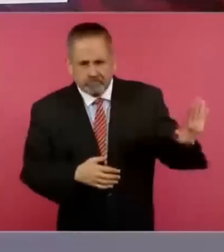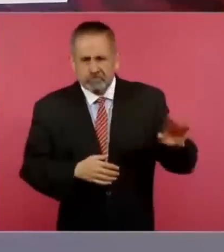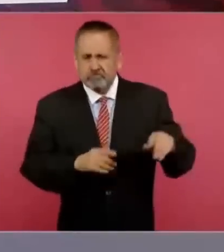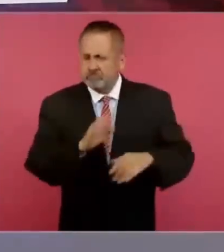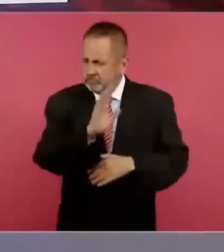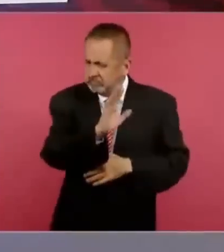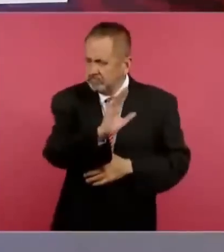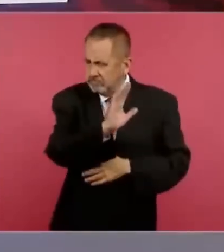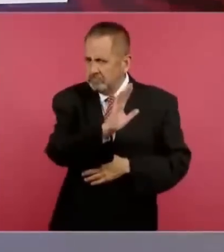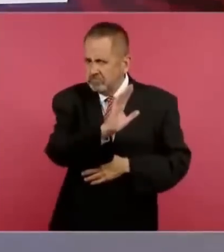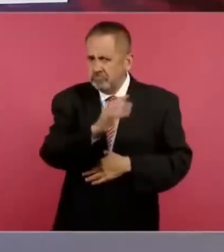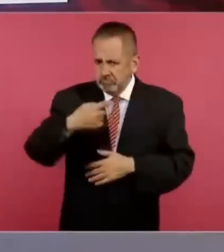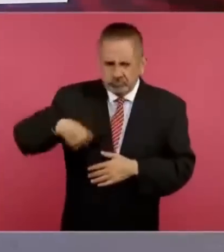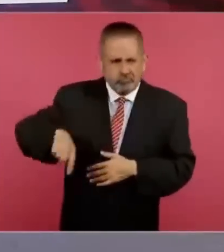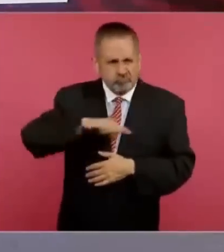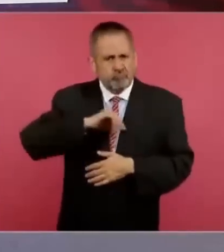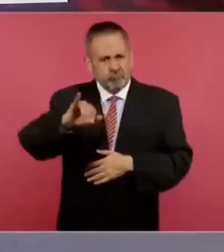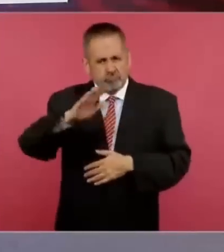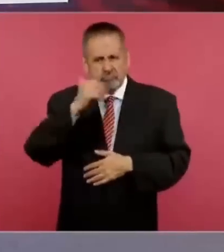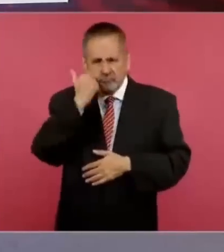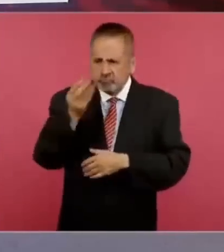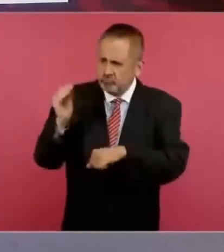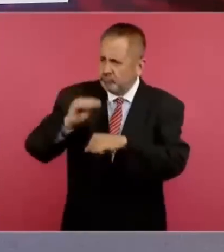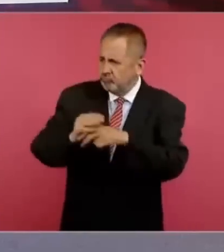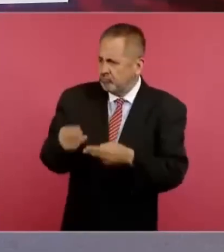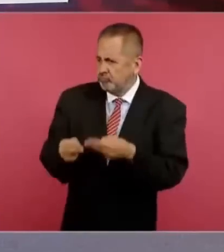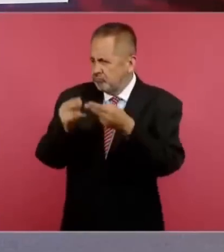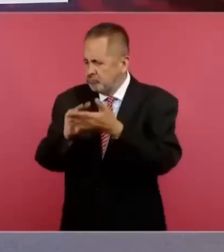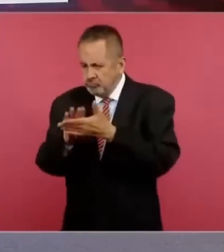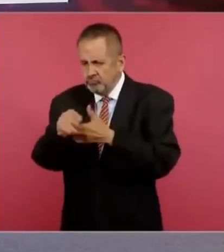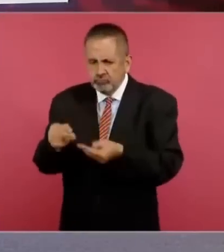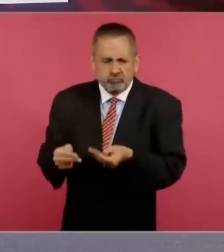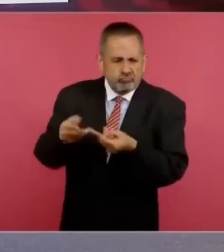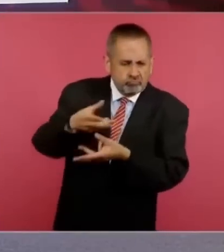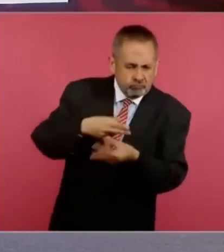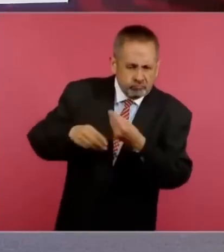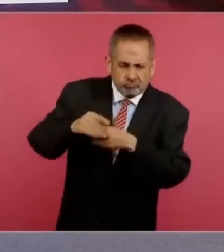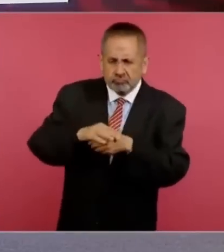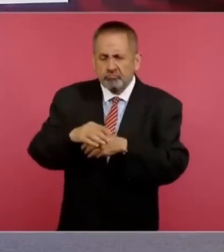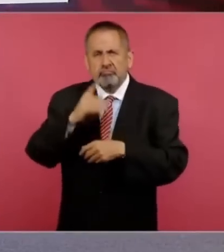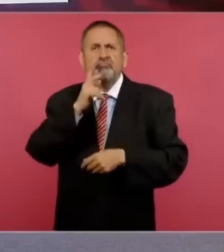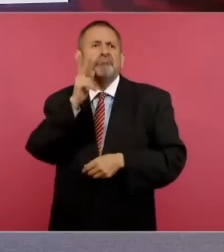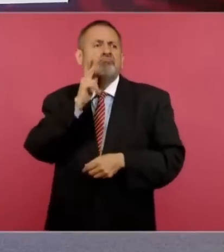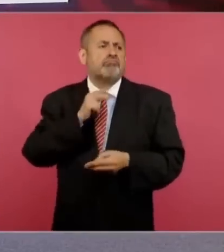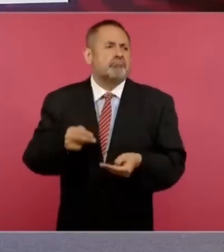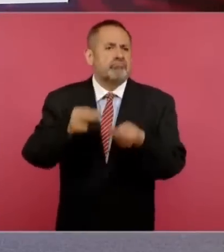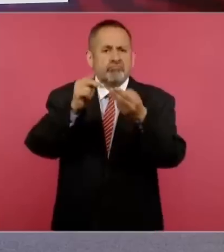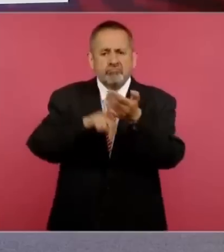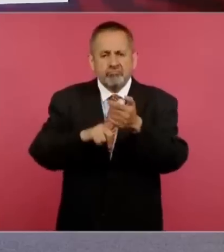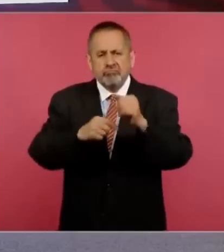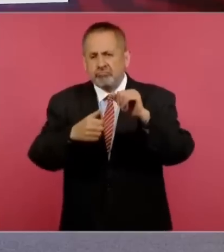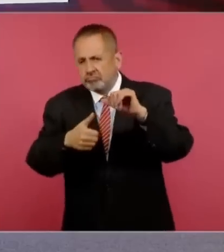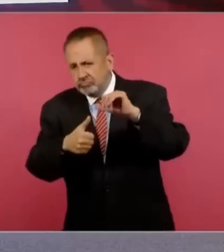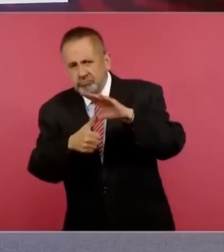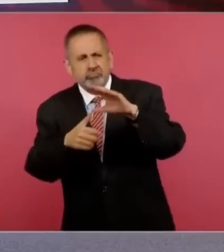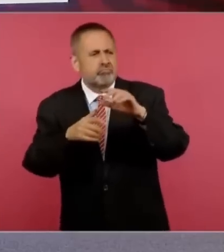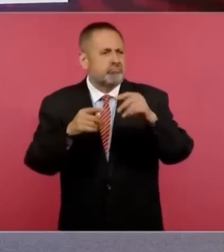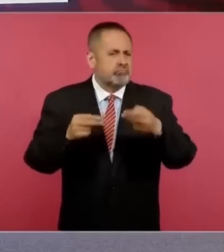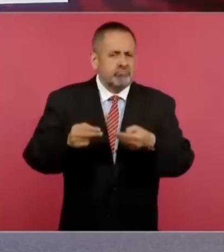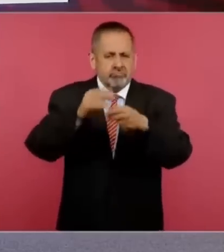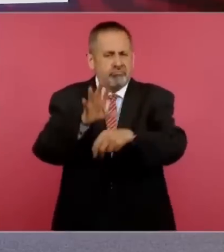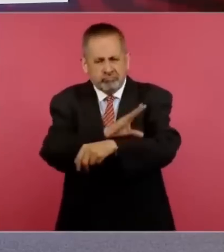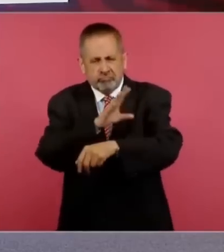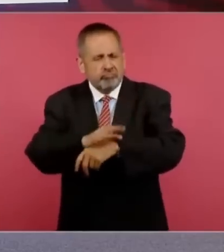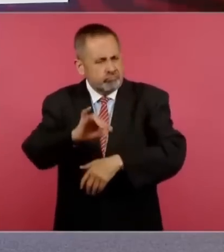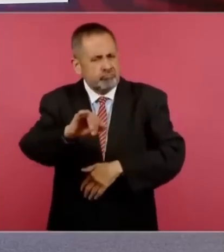mexicanos sí queremos invertir en el petróleo americano o en su producción de energía